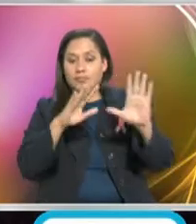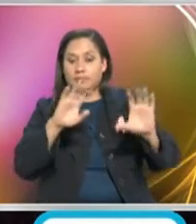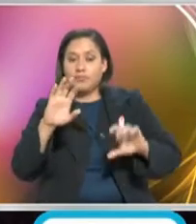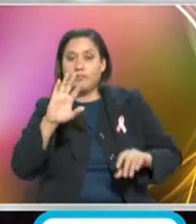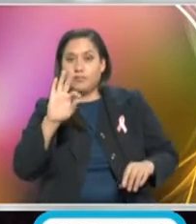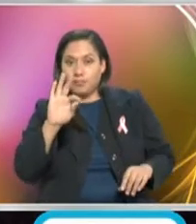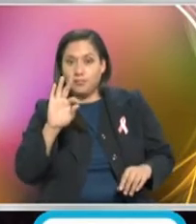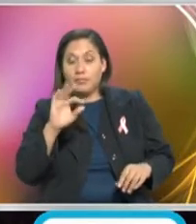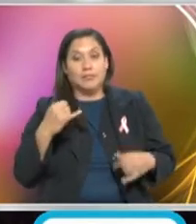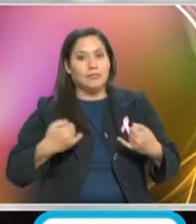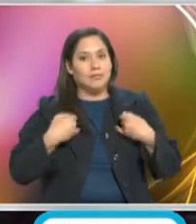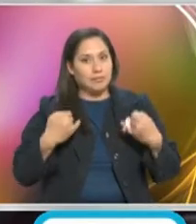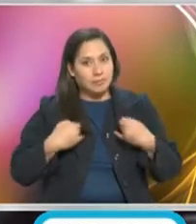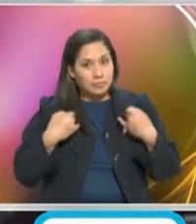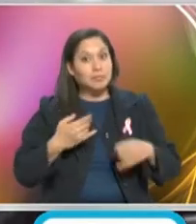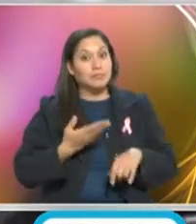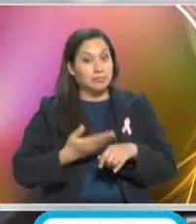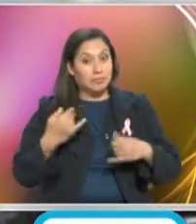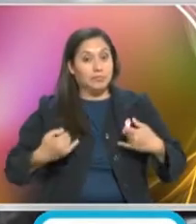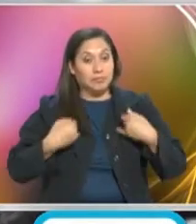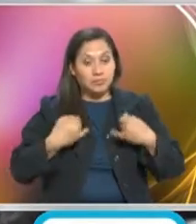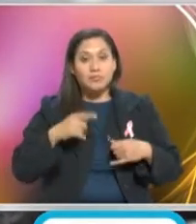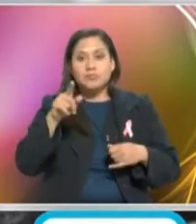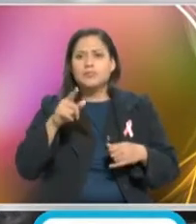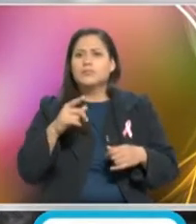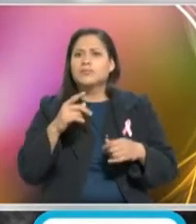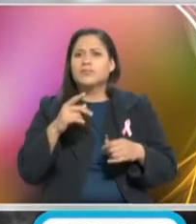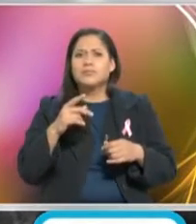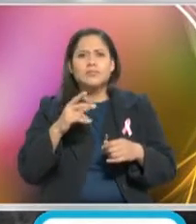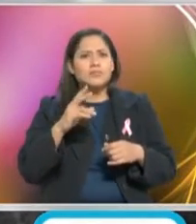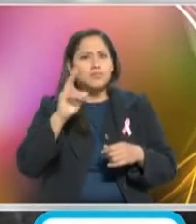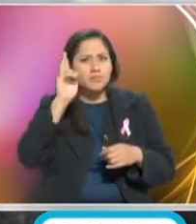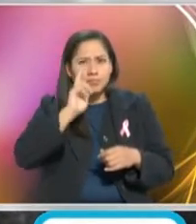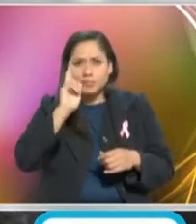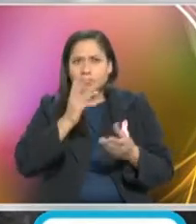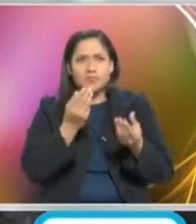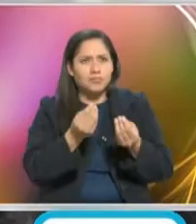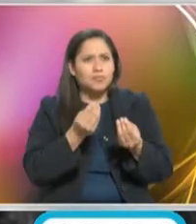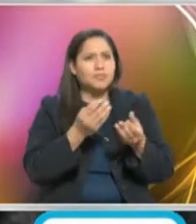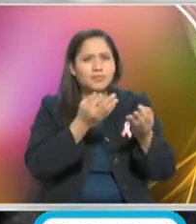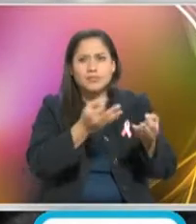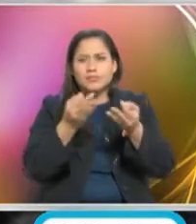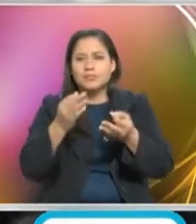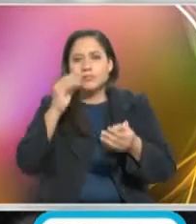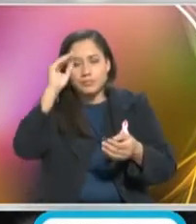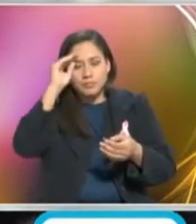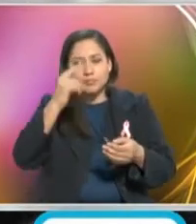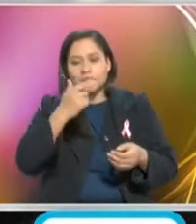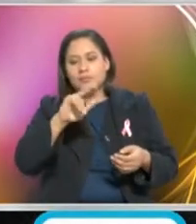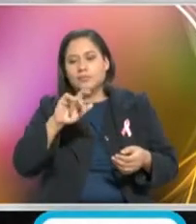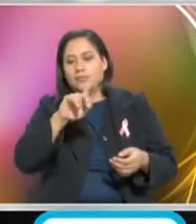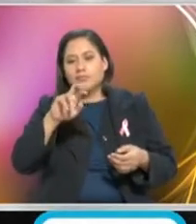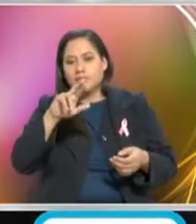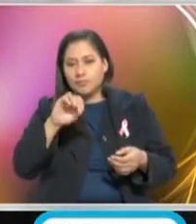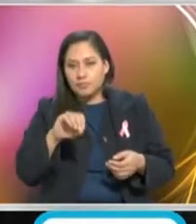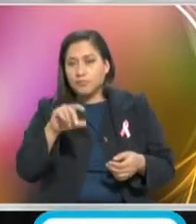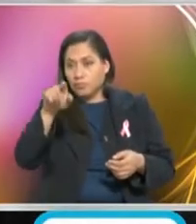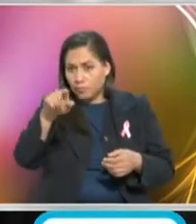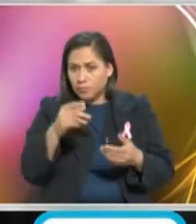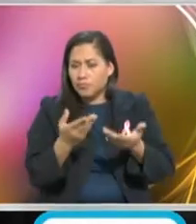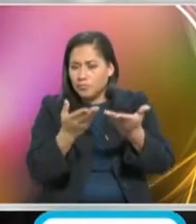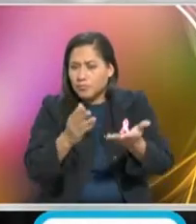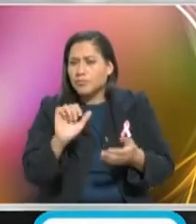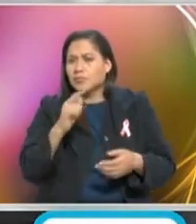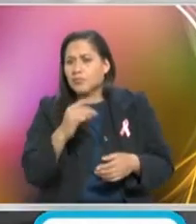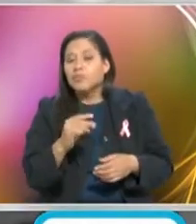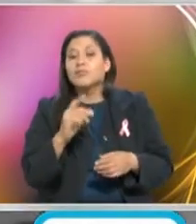1940. Ajá. Muy joven. Muy joven. joven. Y tenía muchas aficiones, don Guillermo González Camarena nos estaba platicando de ellas. Tú compartirías algunas,